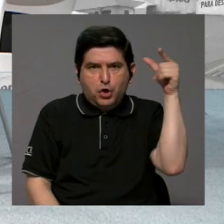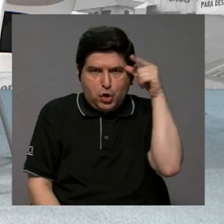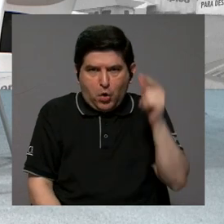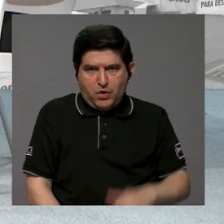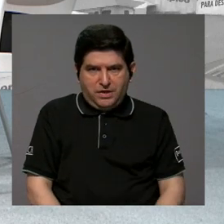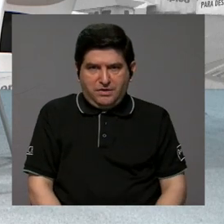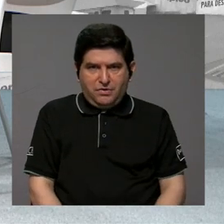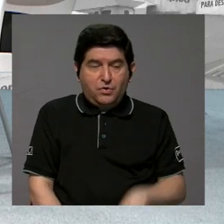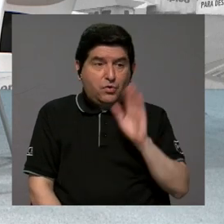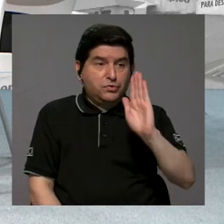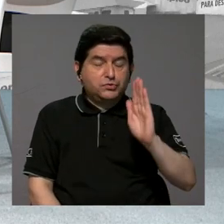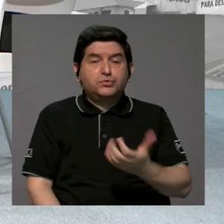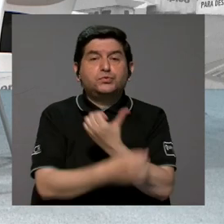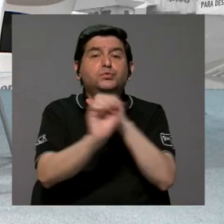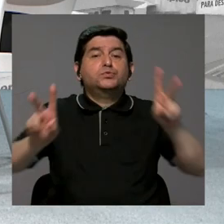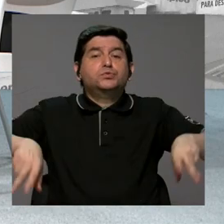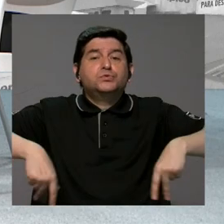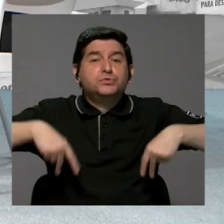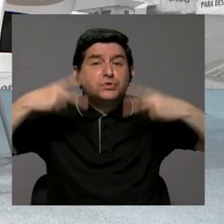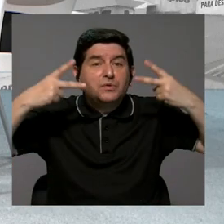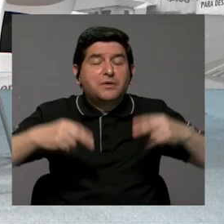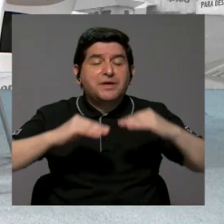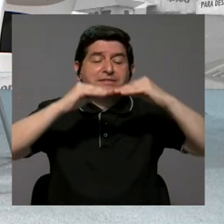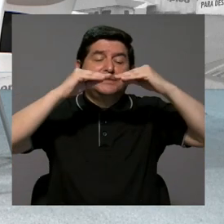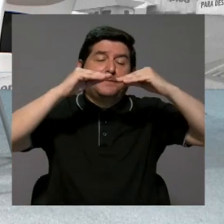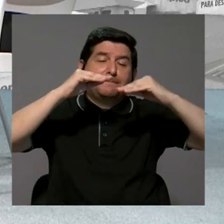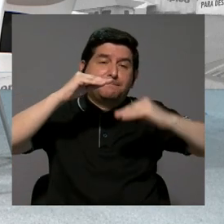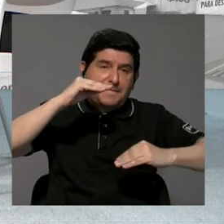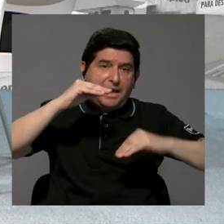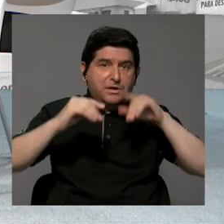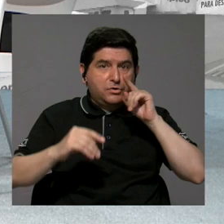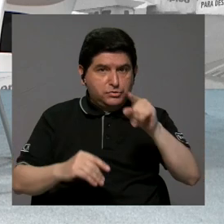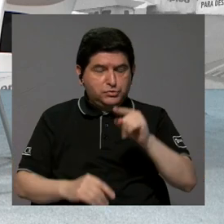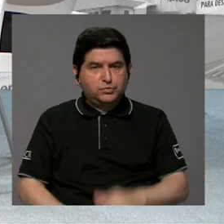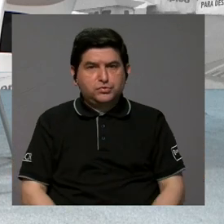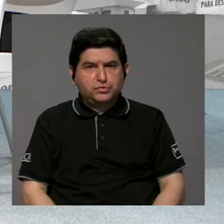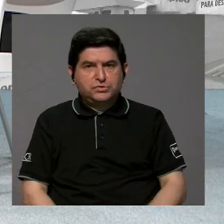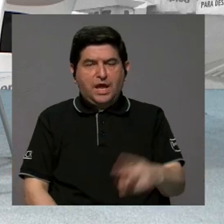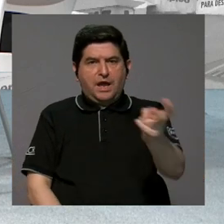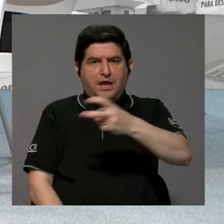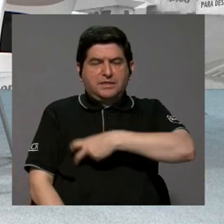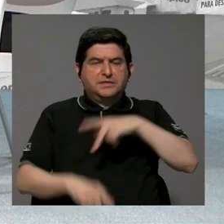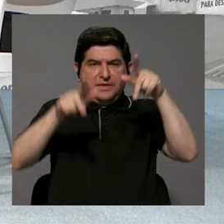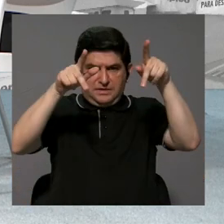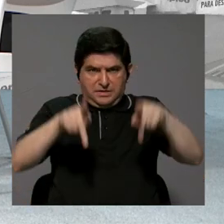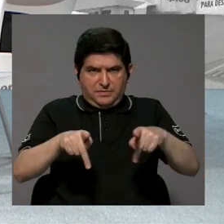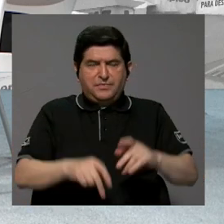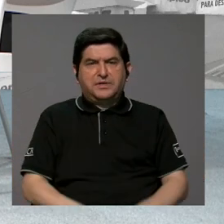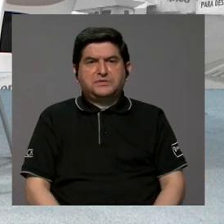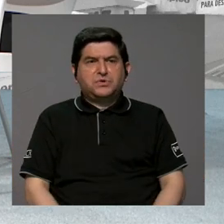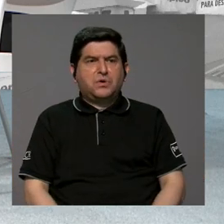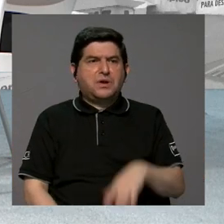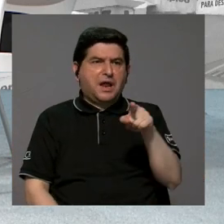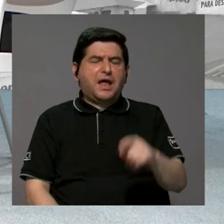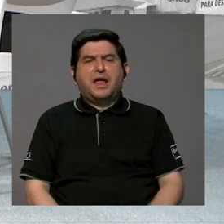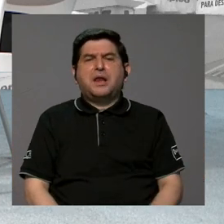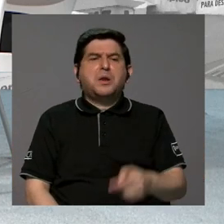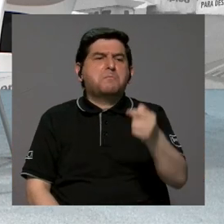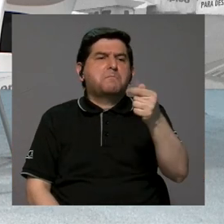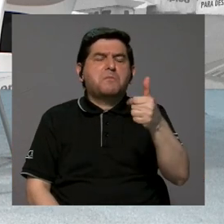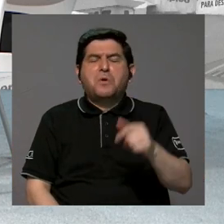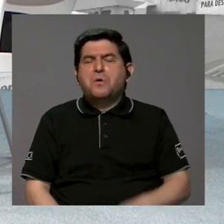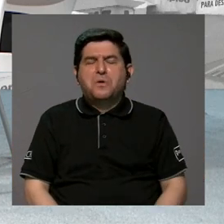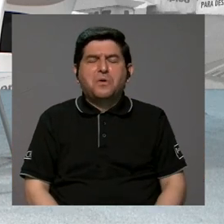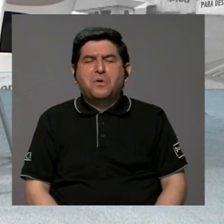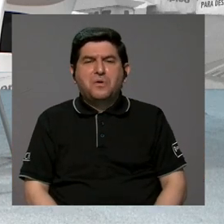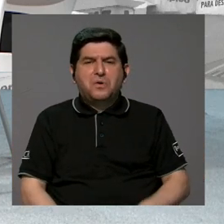la sobrevida es menor que si usted va a trasplantar a una persona que ha estado relativamente